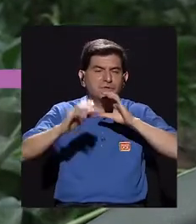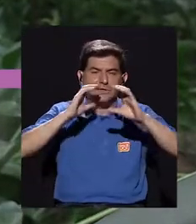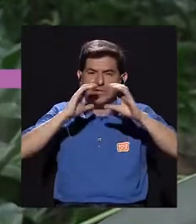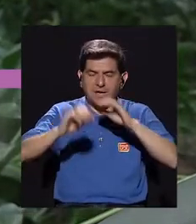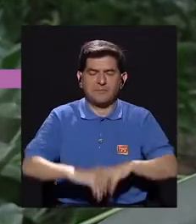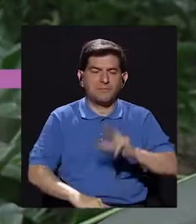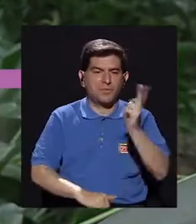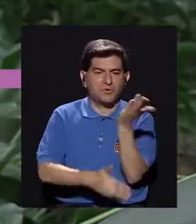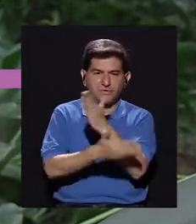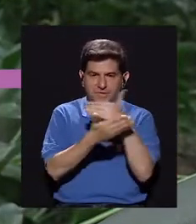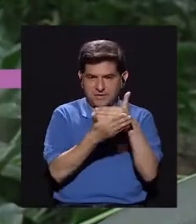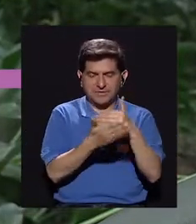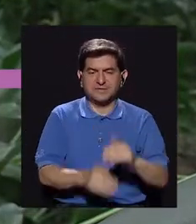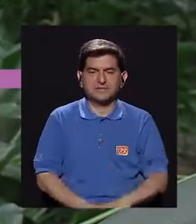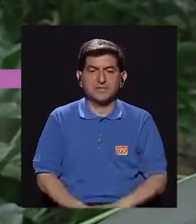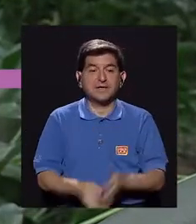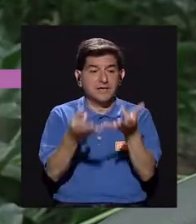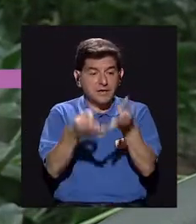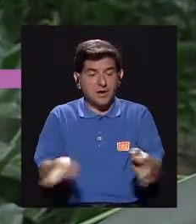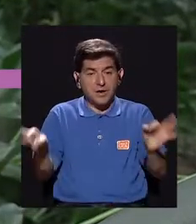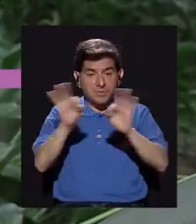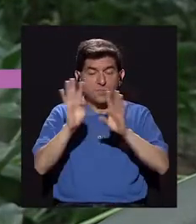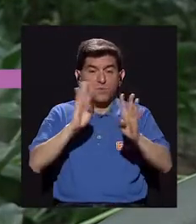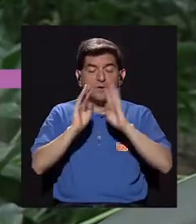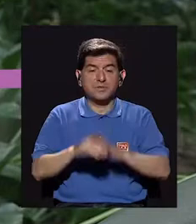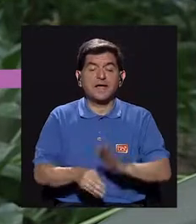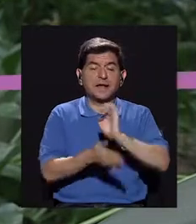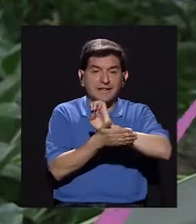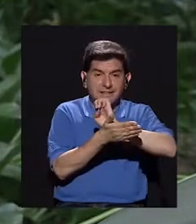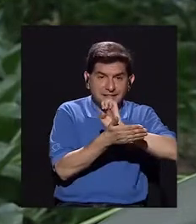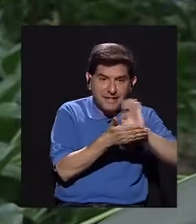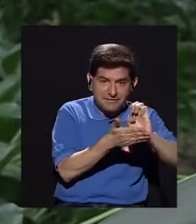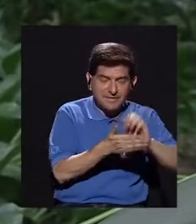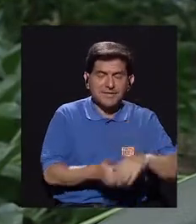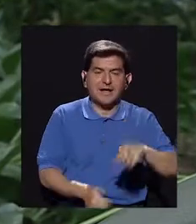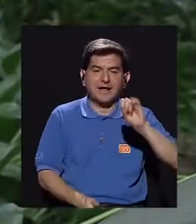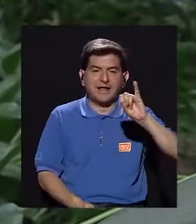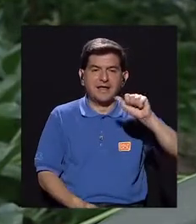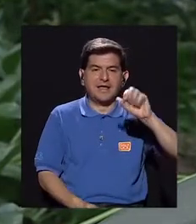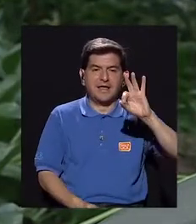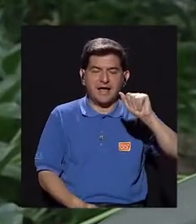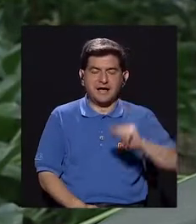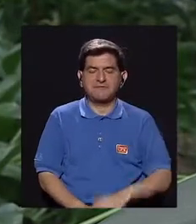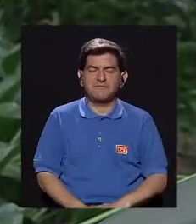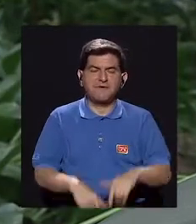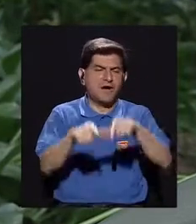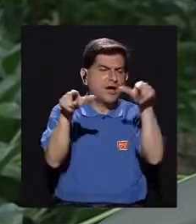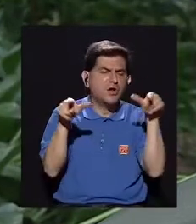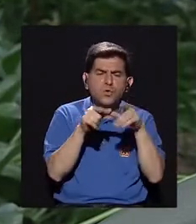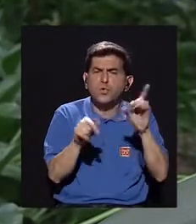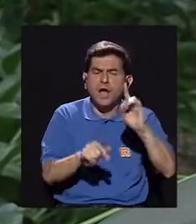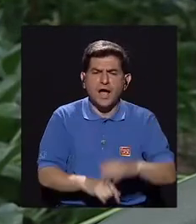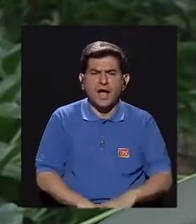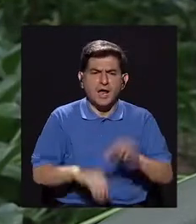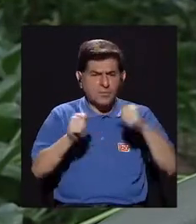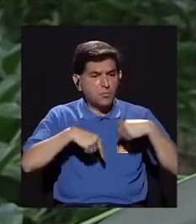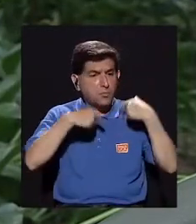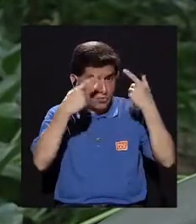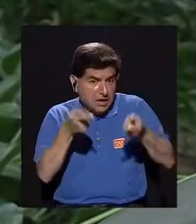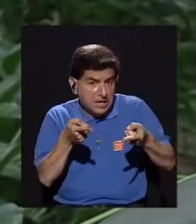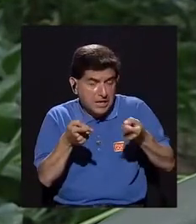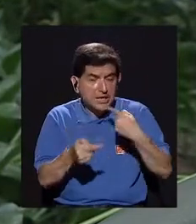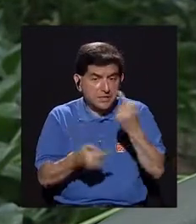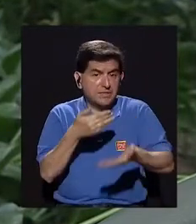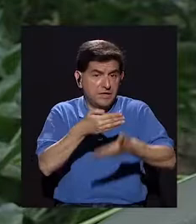esta conversación, de este tercer bloque, y sí sería muy oportuno hablar, Roxana, también de la prevención y el IAFA propiamente. ¿Dónde se ubica el IAFA? ¿Pueden acercarse